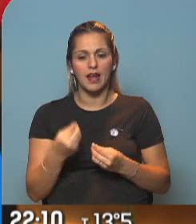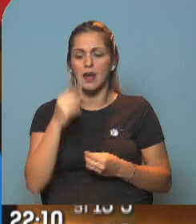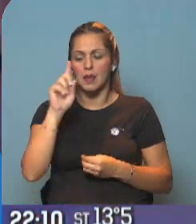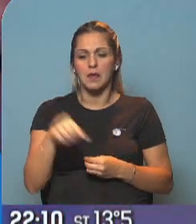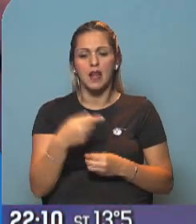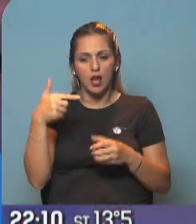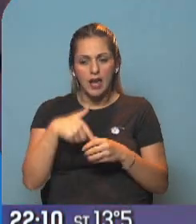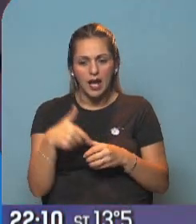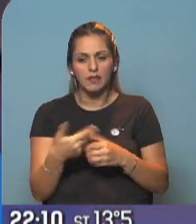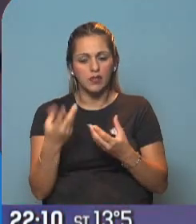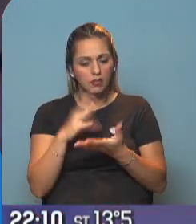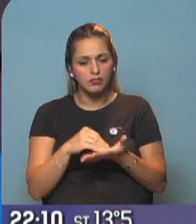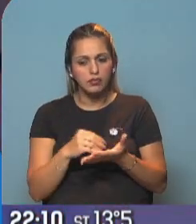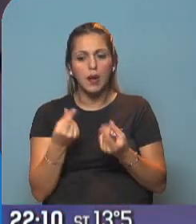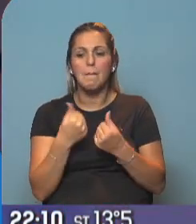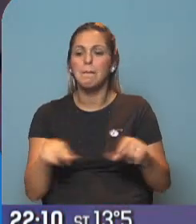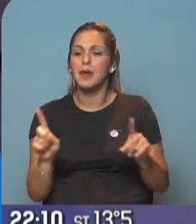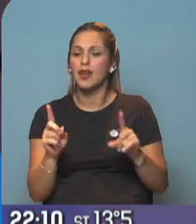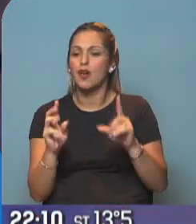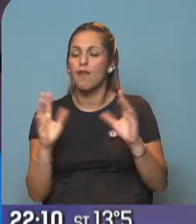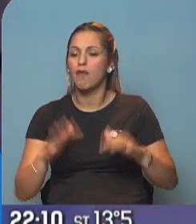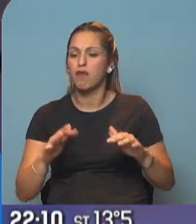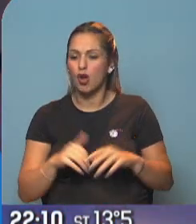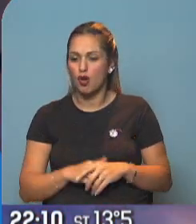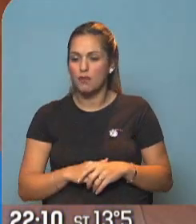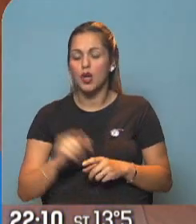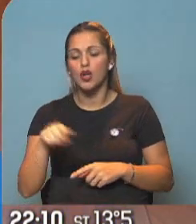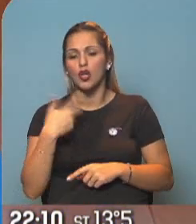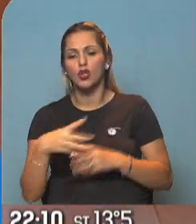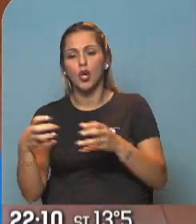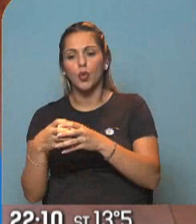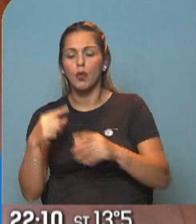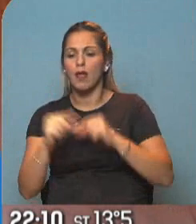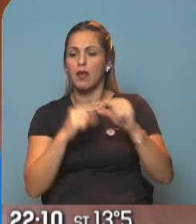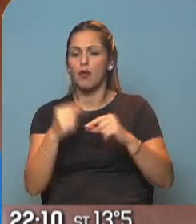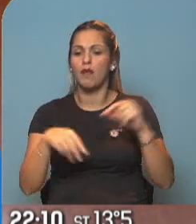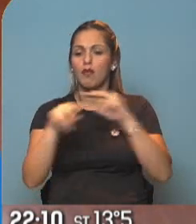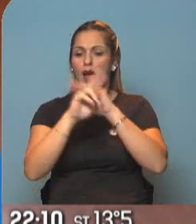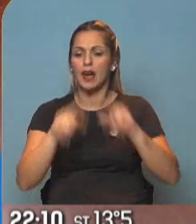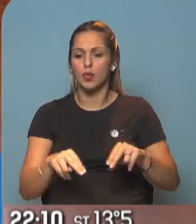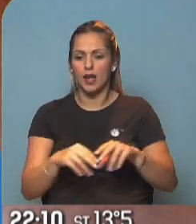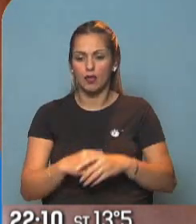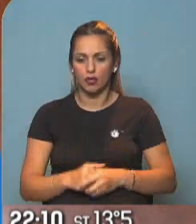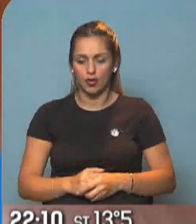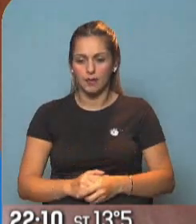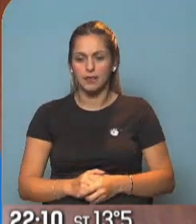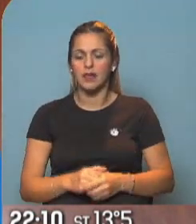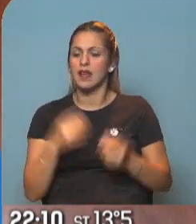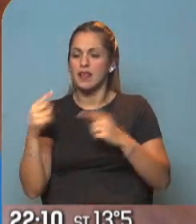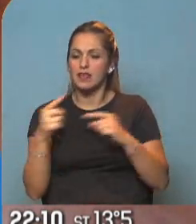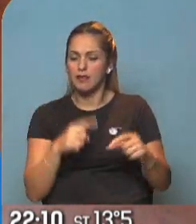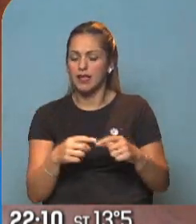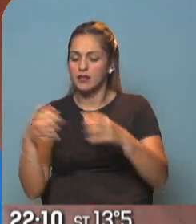petroleros con una burguesía débil, y por otro lado, por una oposición que se fue como anulando entre los distintos